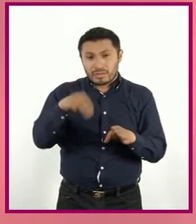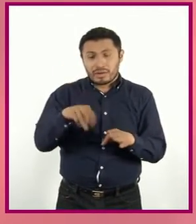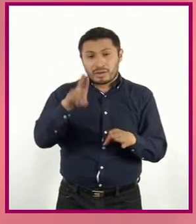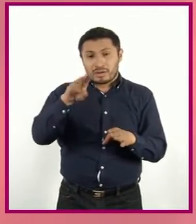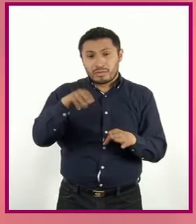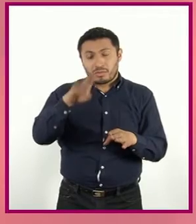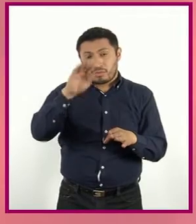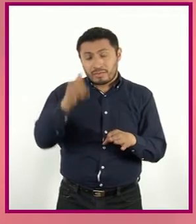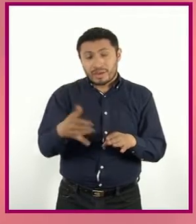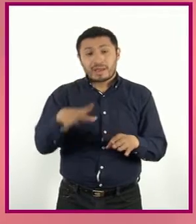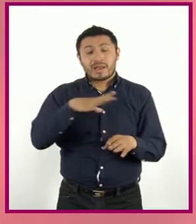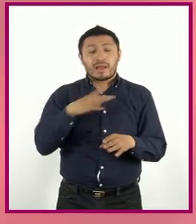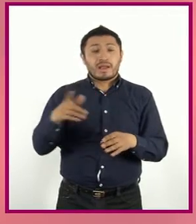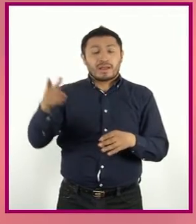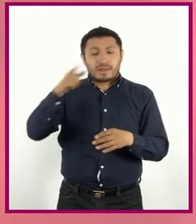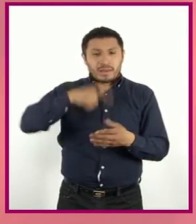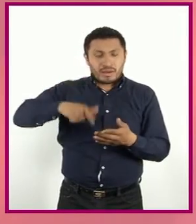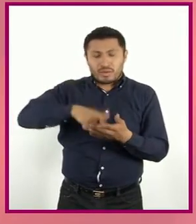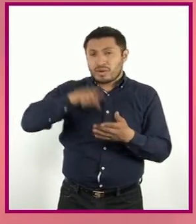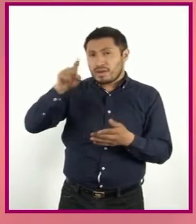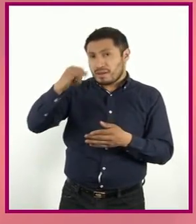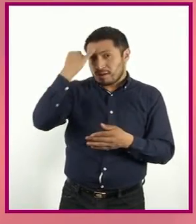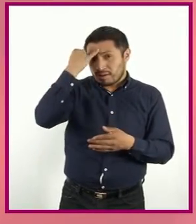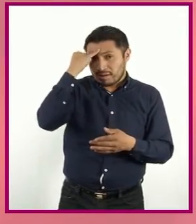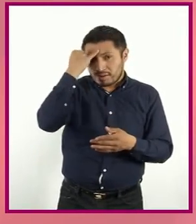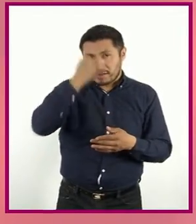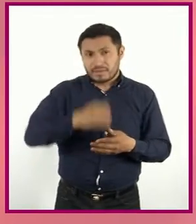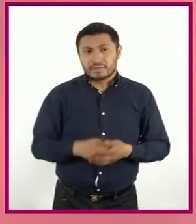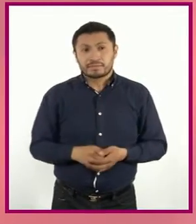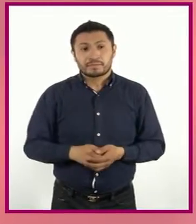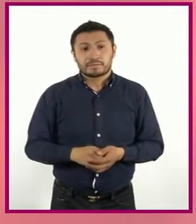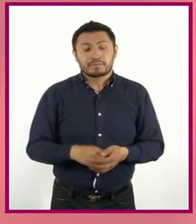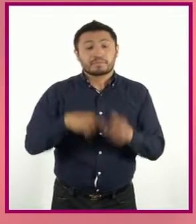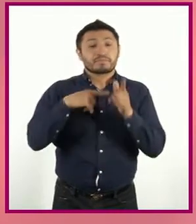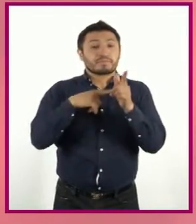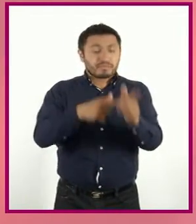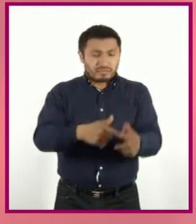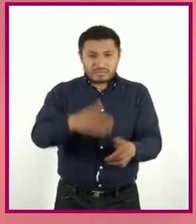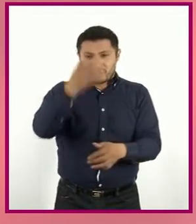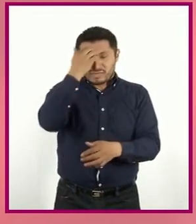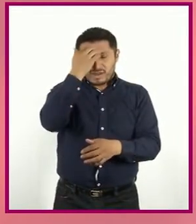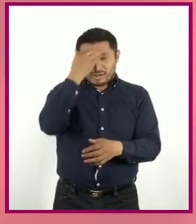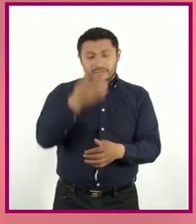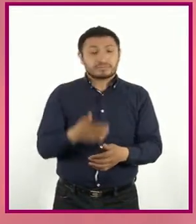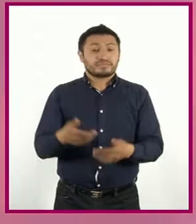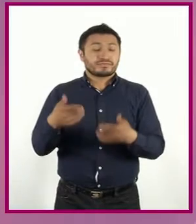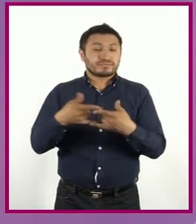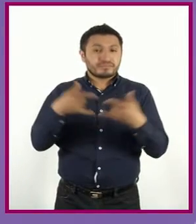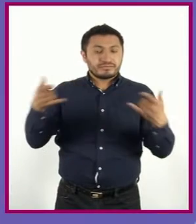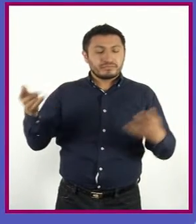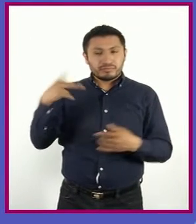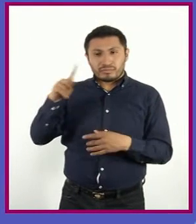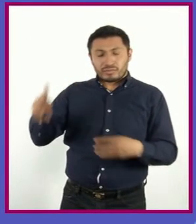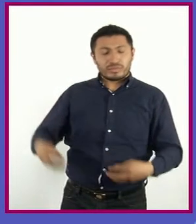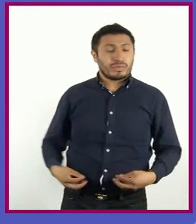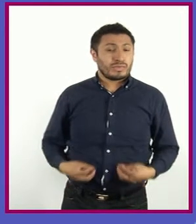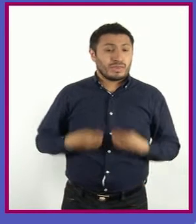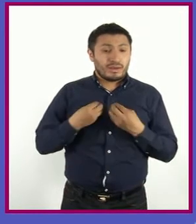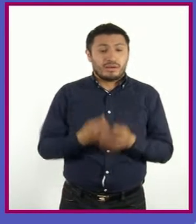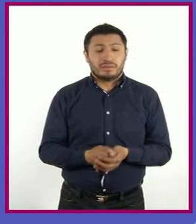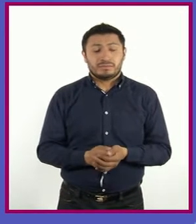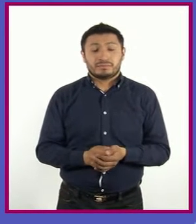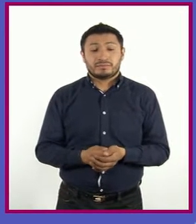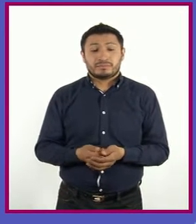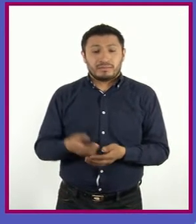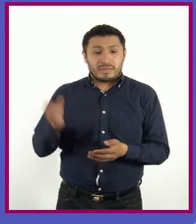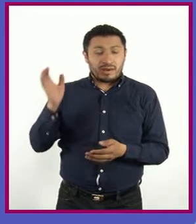una metrópoli del estado indio de Maharashtra. Continuemos conociendo a nuestro autor. En el calor